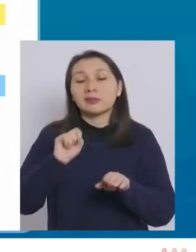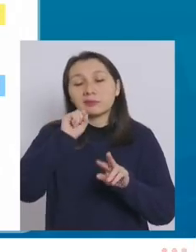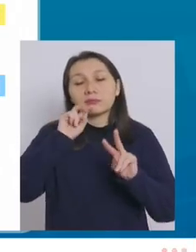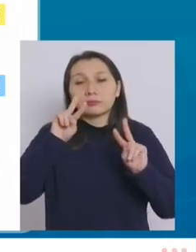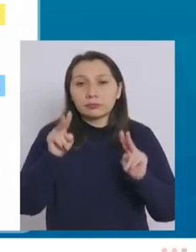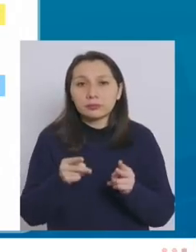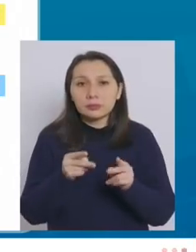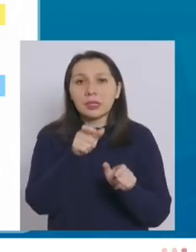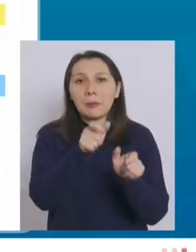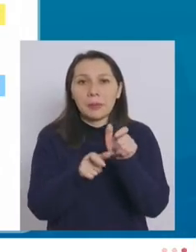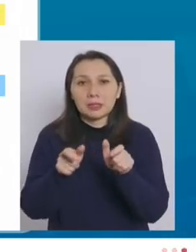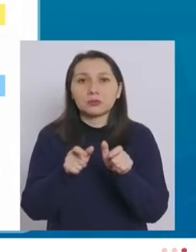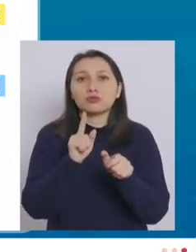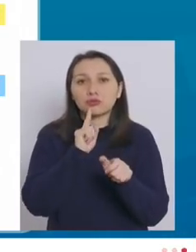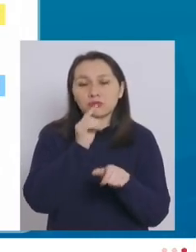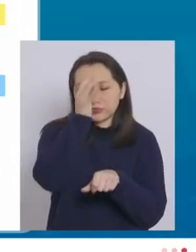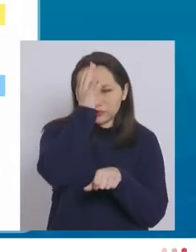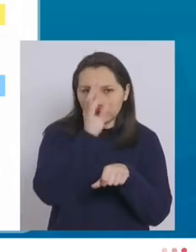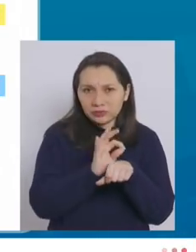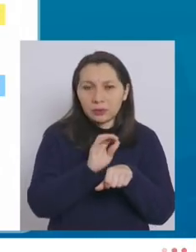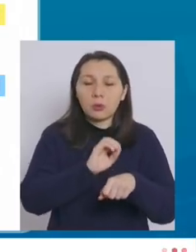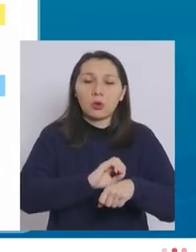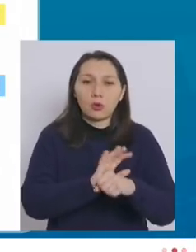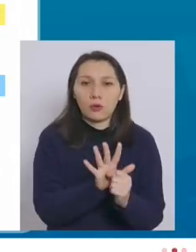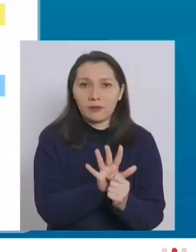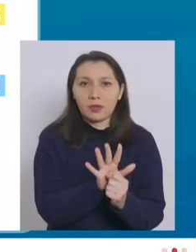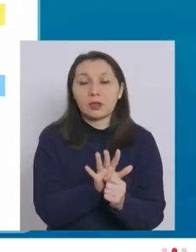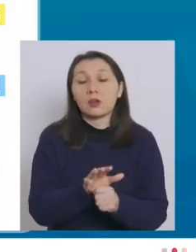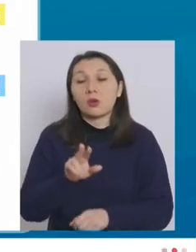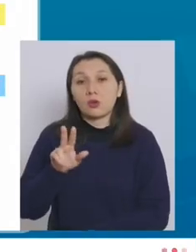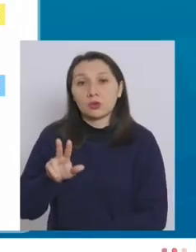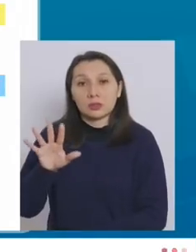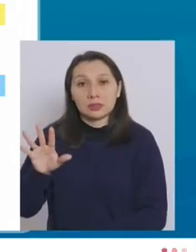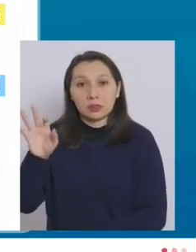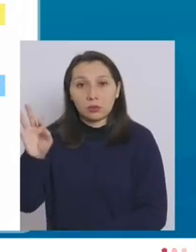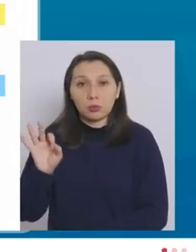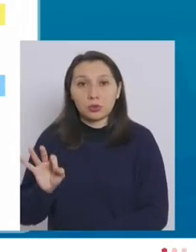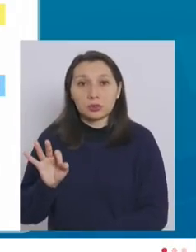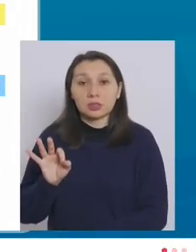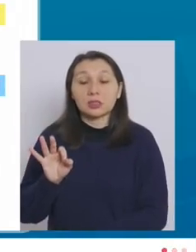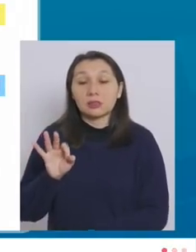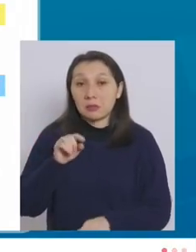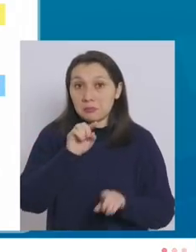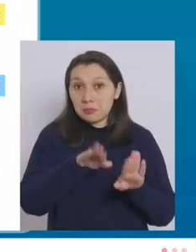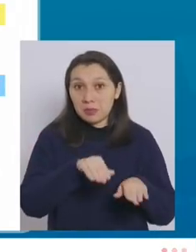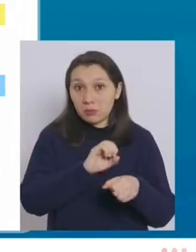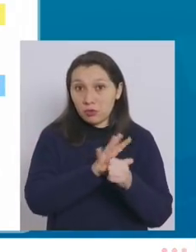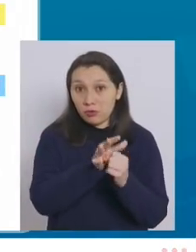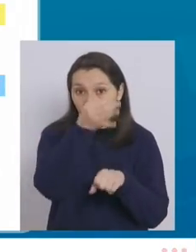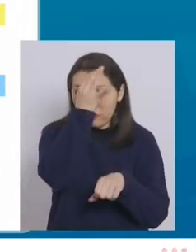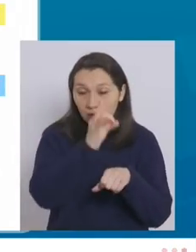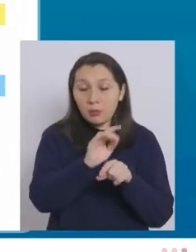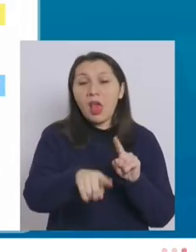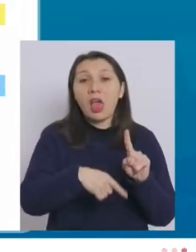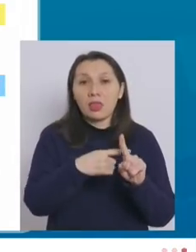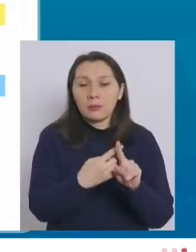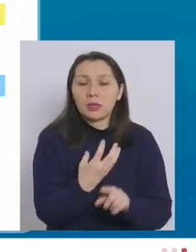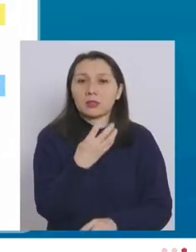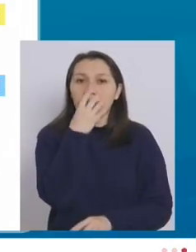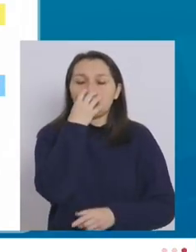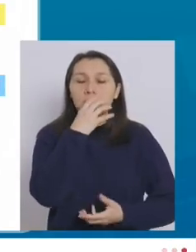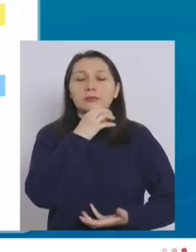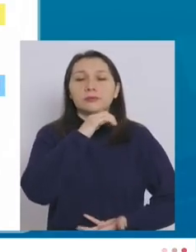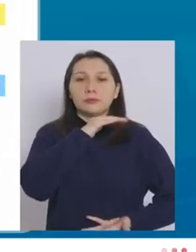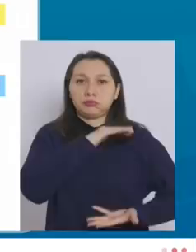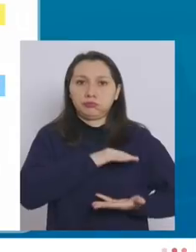corresponden a pacientes con coronavirus y el 85% de estos 3.091 están ventilados. O sea, hay una gran cantidad de